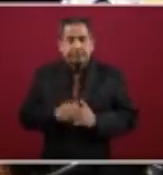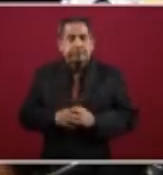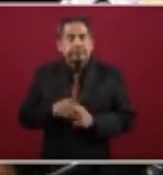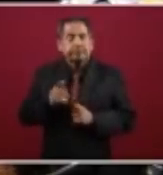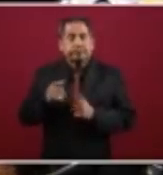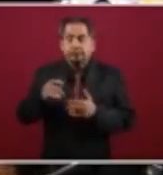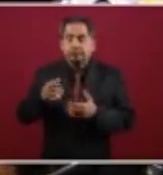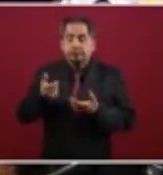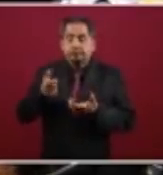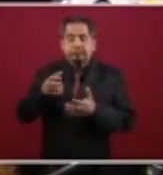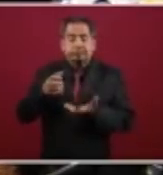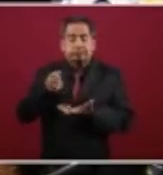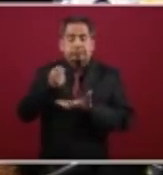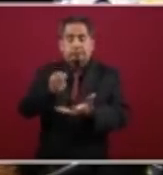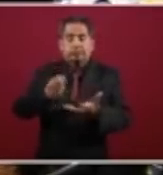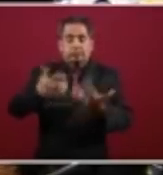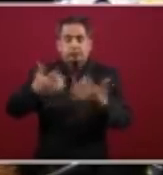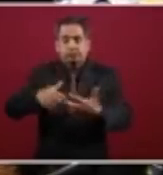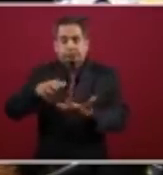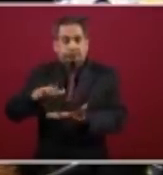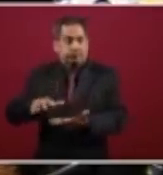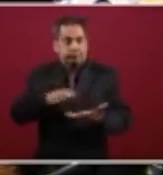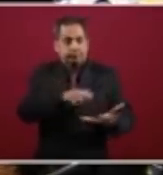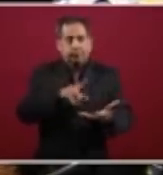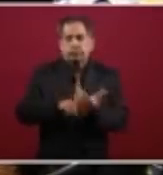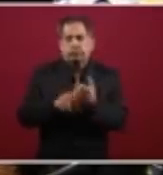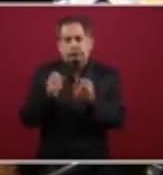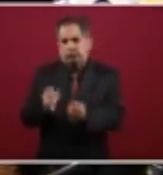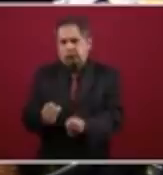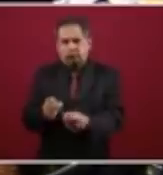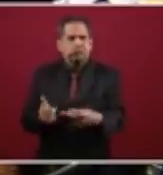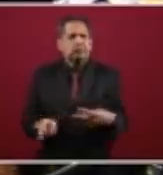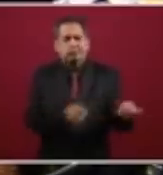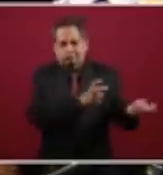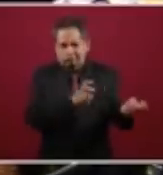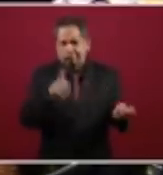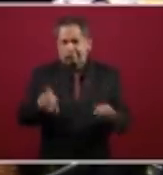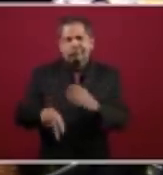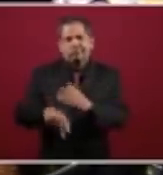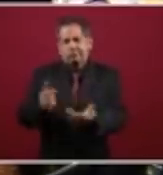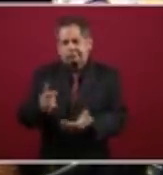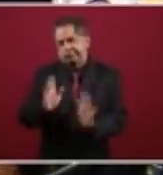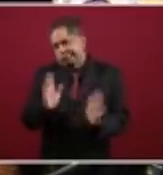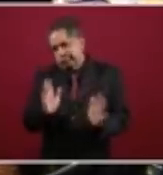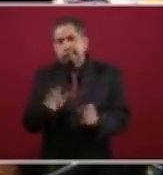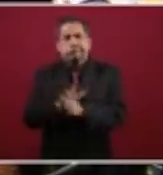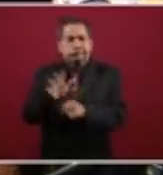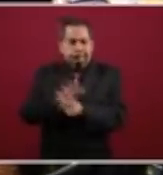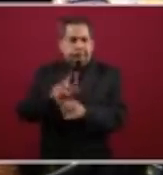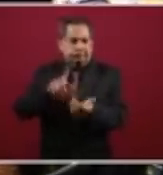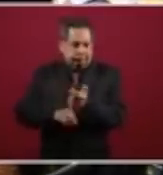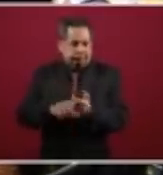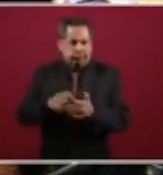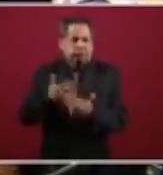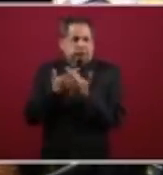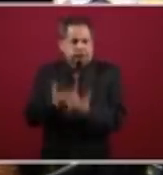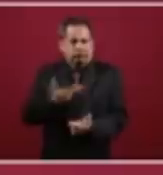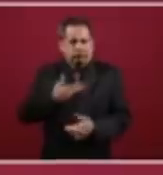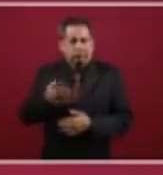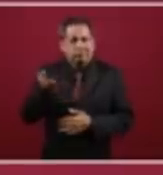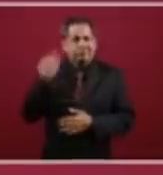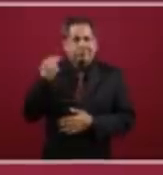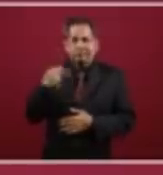traslada son empresas de valores y es un servicio que está a cargo del Banco del Bienestar, antes